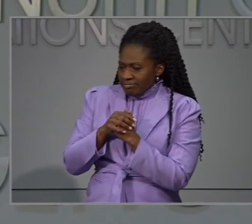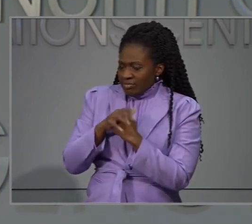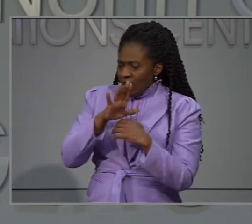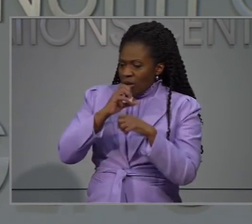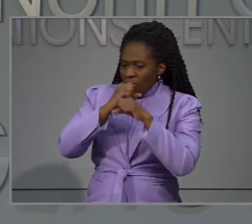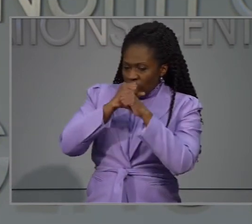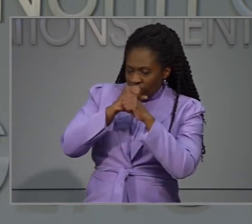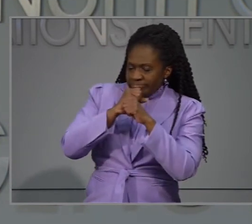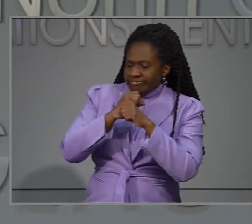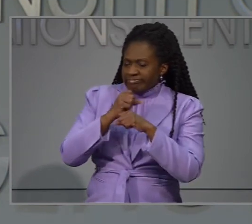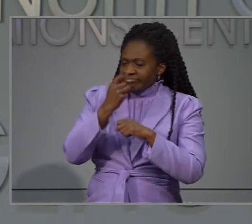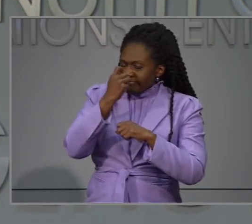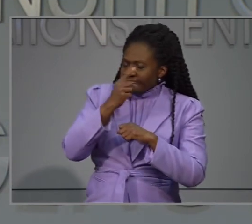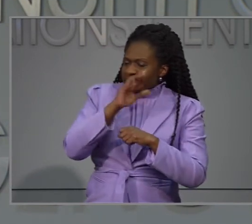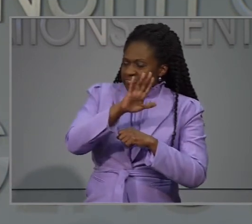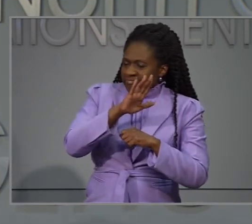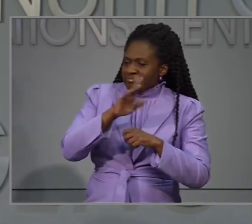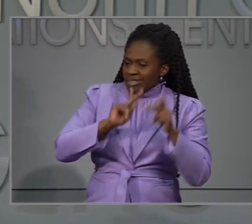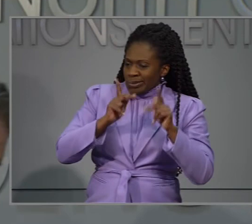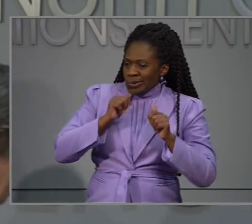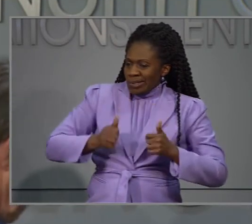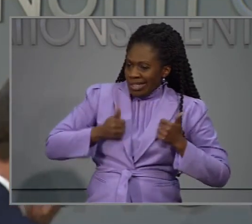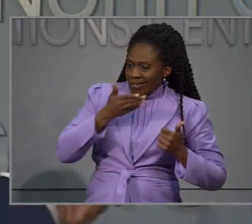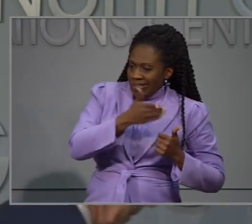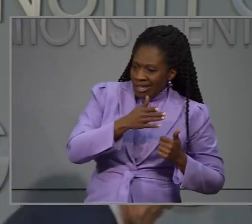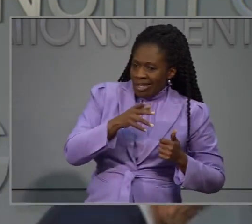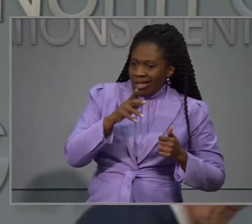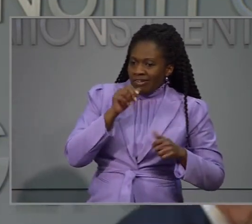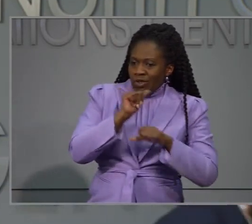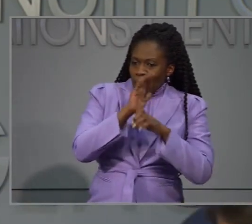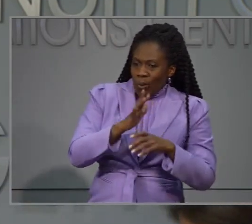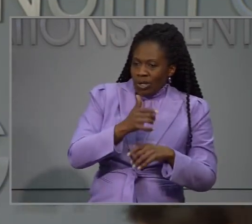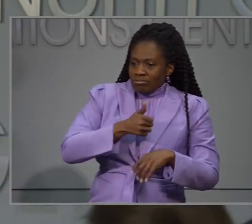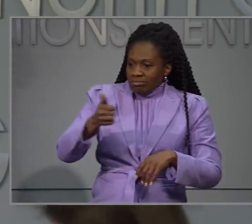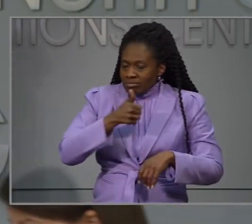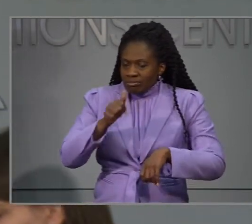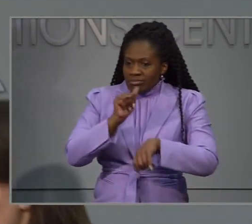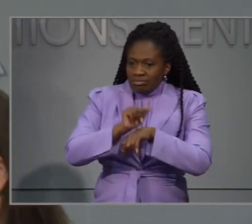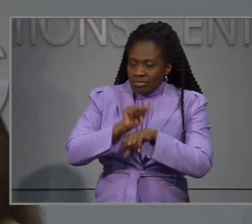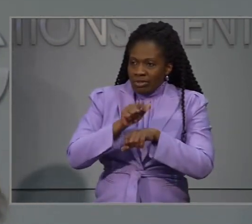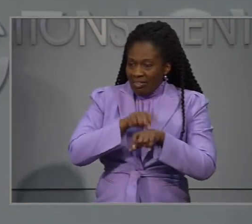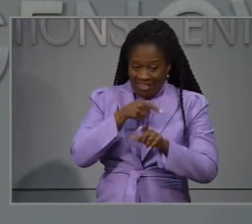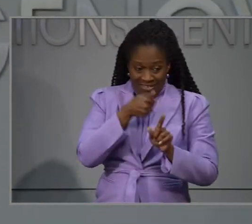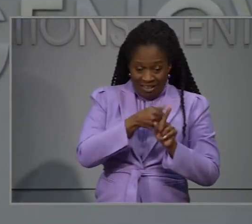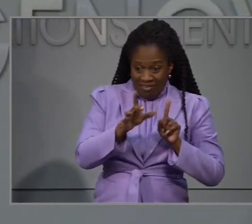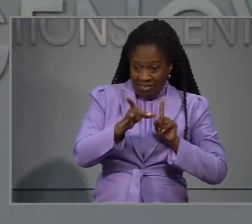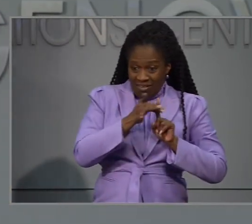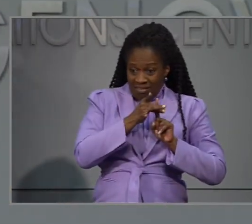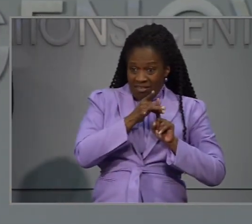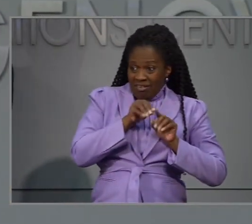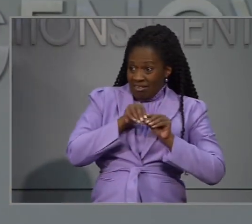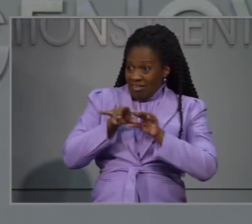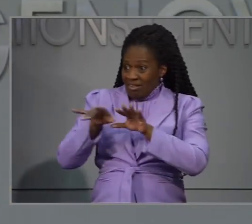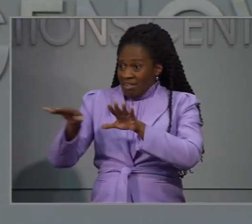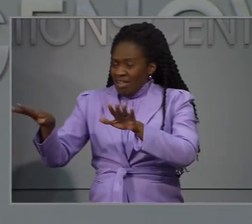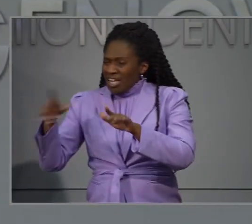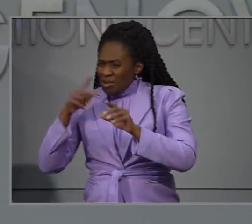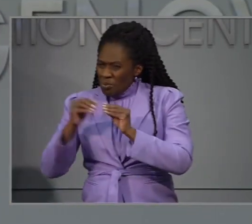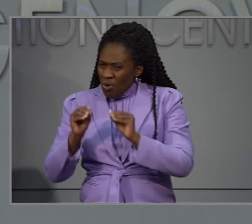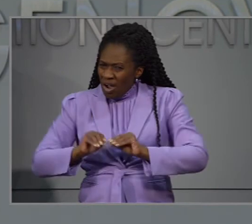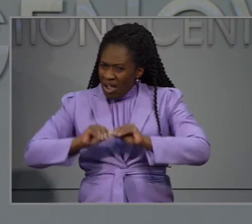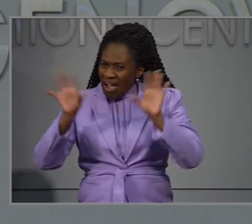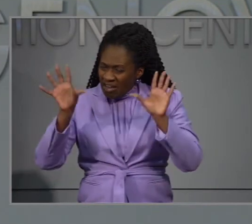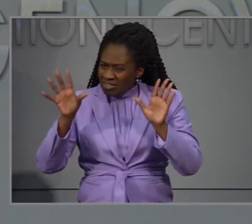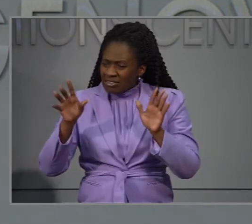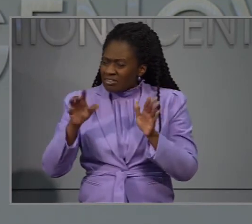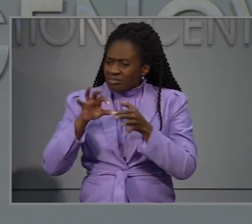inquietud sabemos que la privacidad es un tema pero que tal los empleados que están saliendo de estos asilos y van a la comunidad que